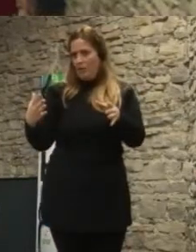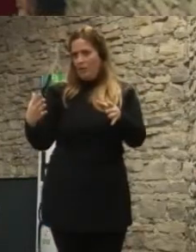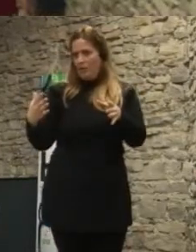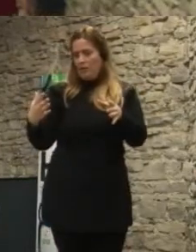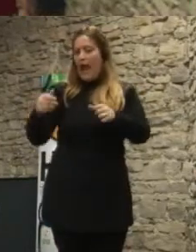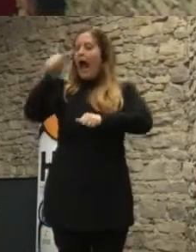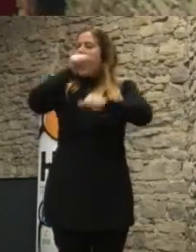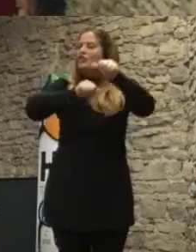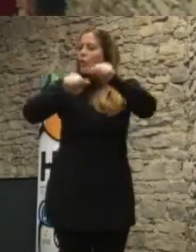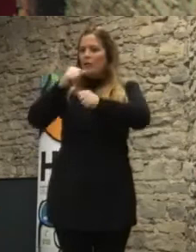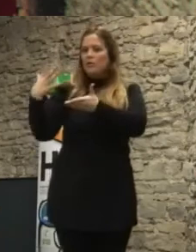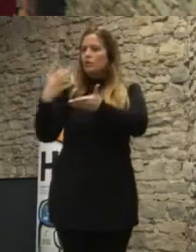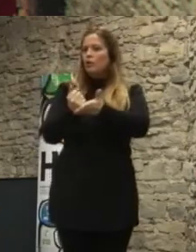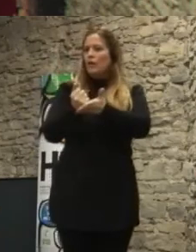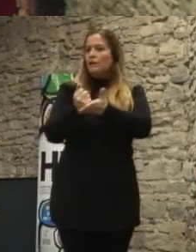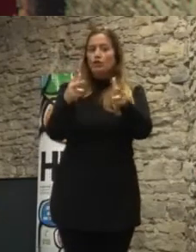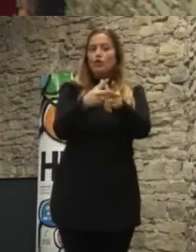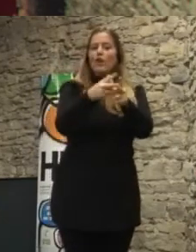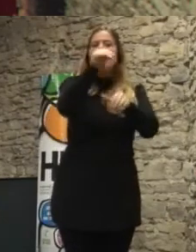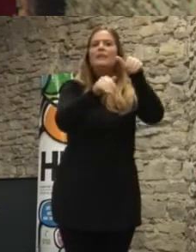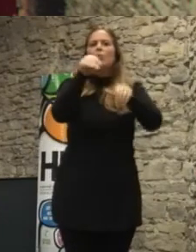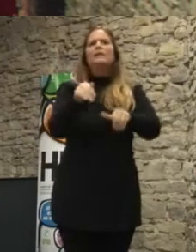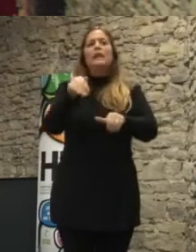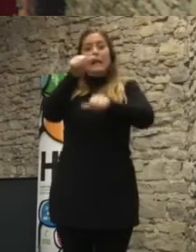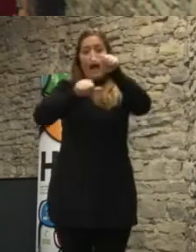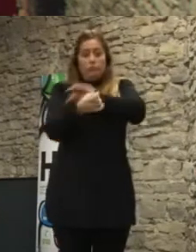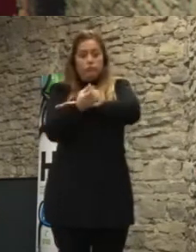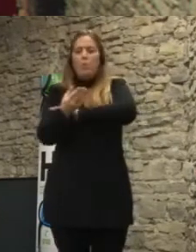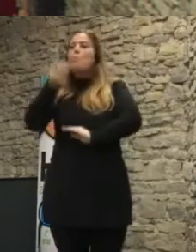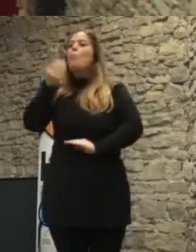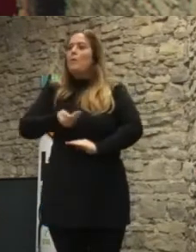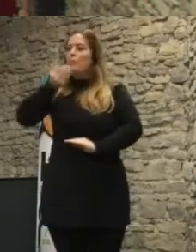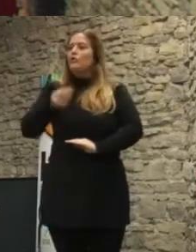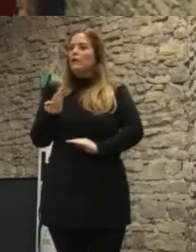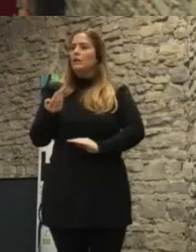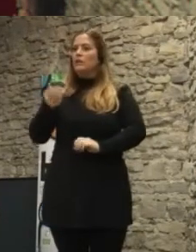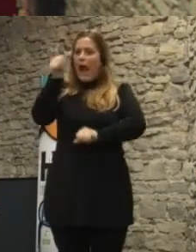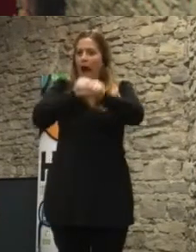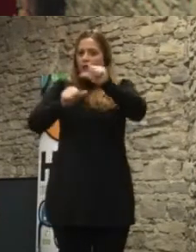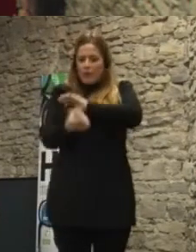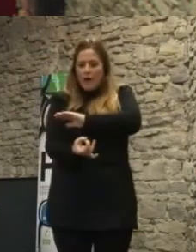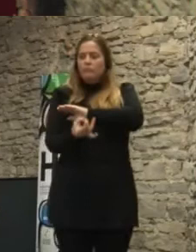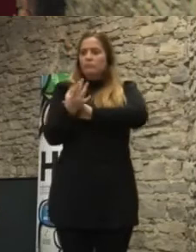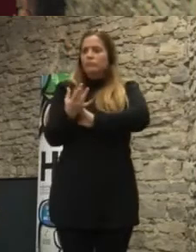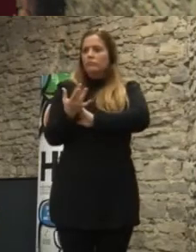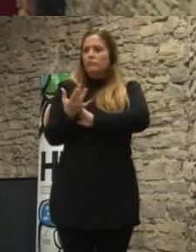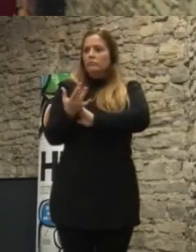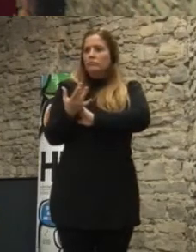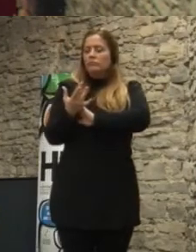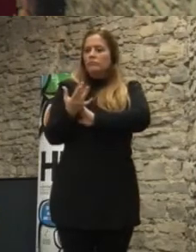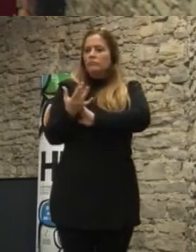las asociaciones en las sociedades democráticas, el hecho asociativo como un hecho profundamente